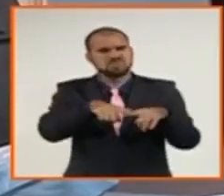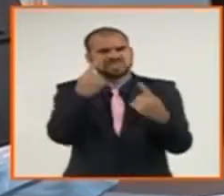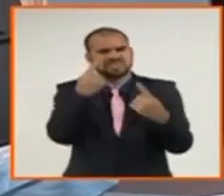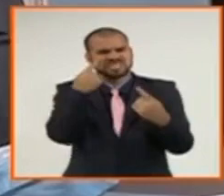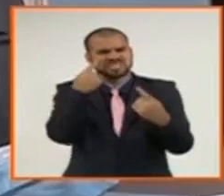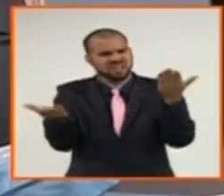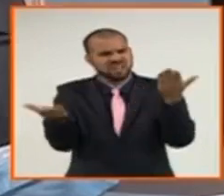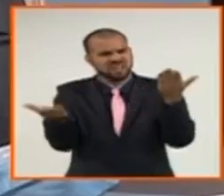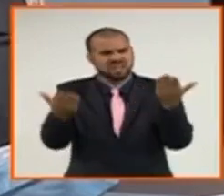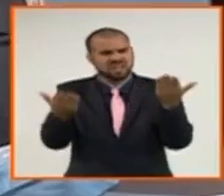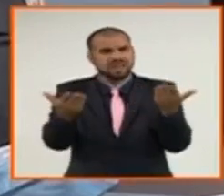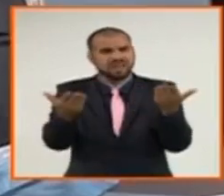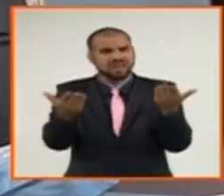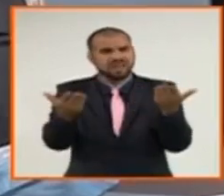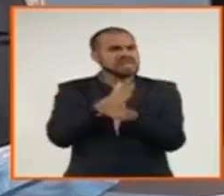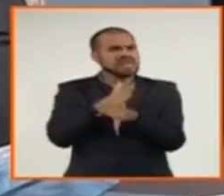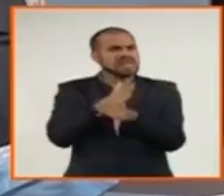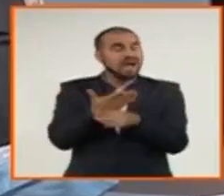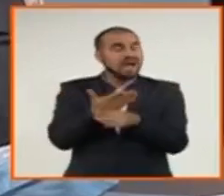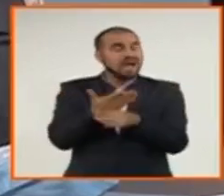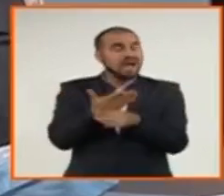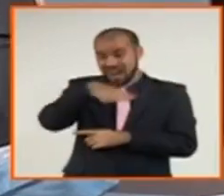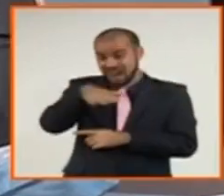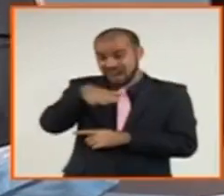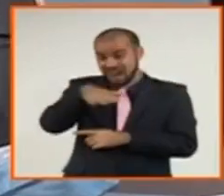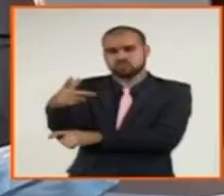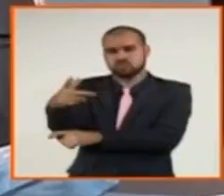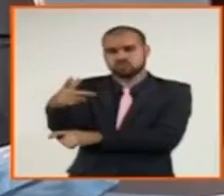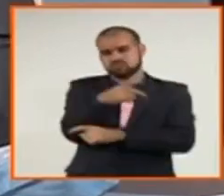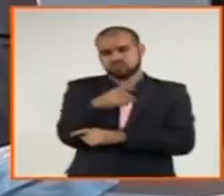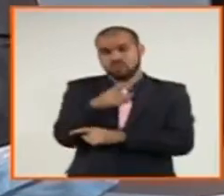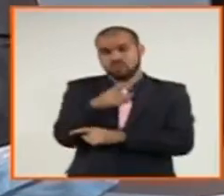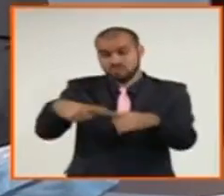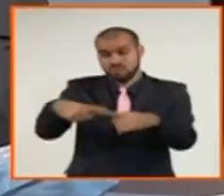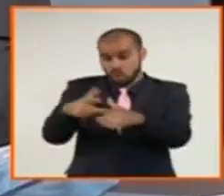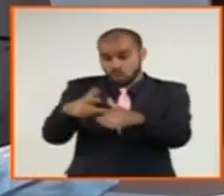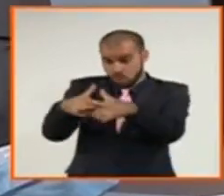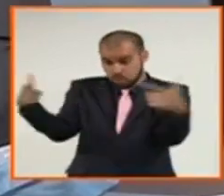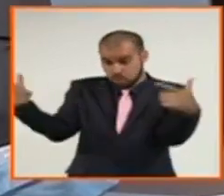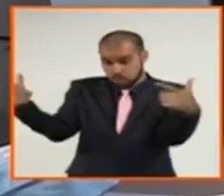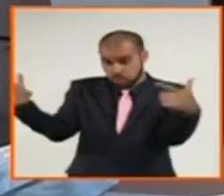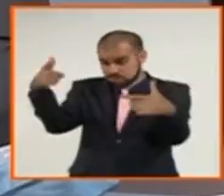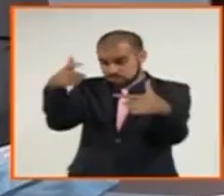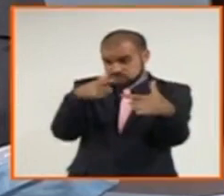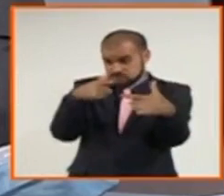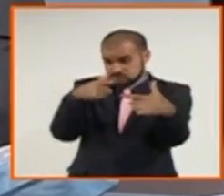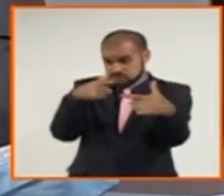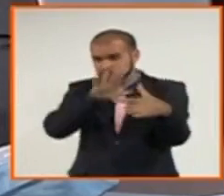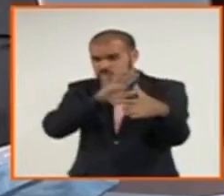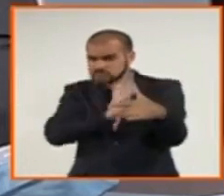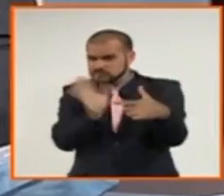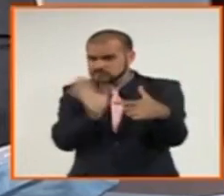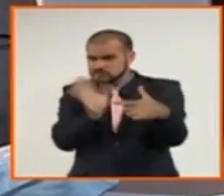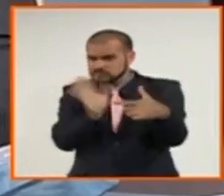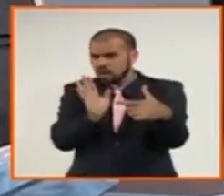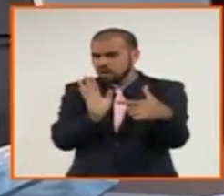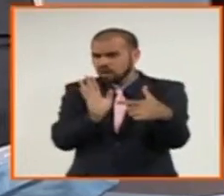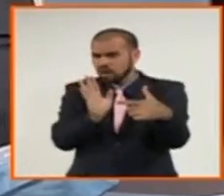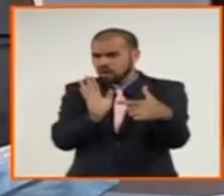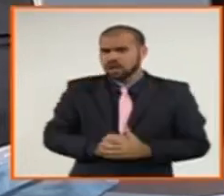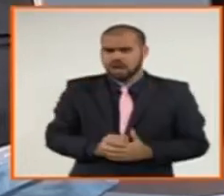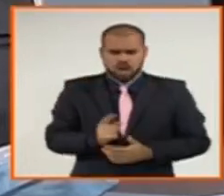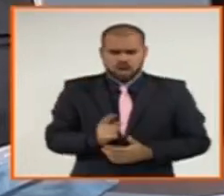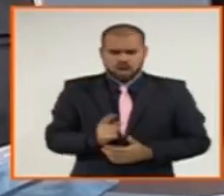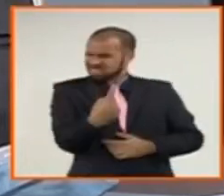La vacunación masiva pediátrica. Porque la vacunación masiva pediátrica se estima, no solamente, no porque lo digamos nosotros, se